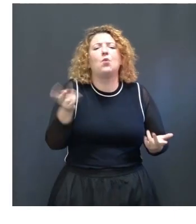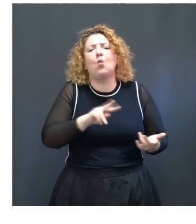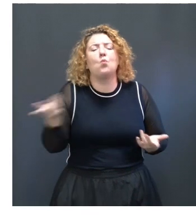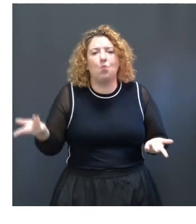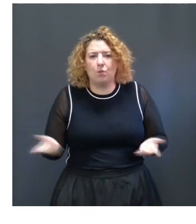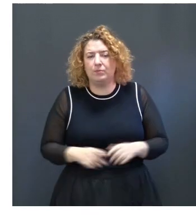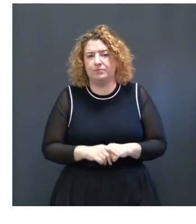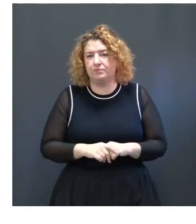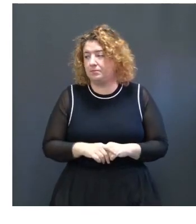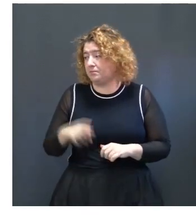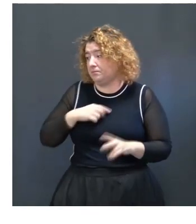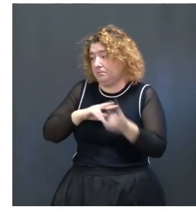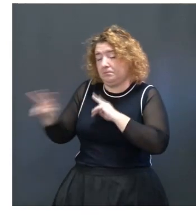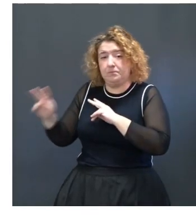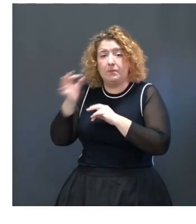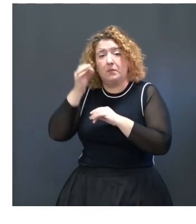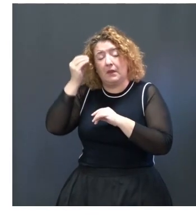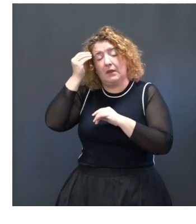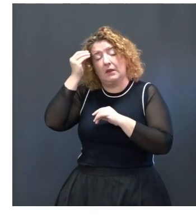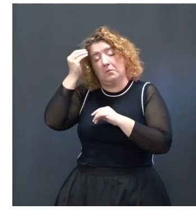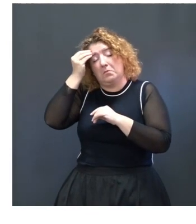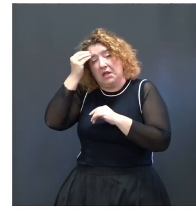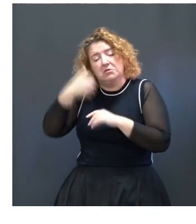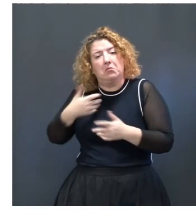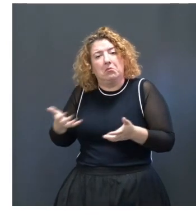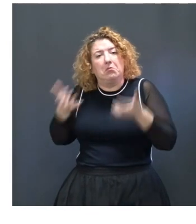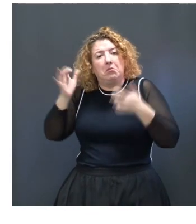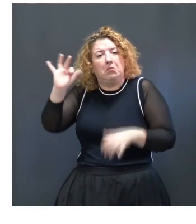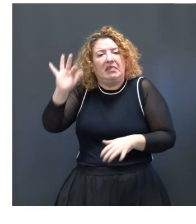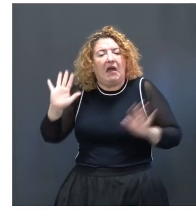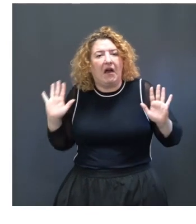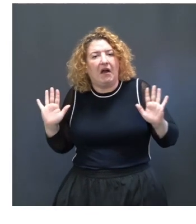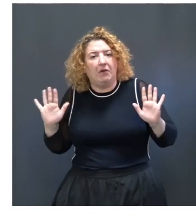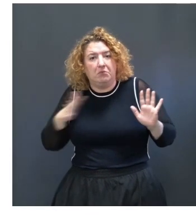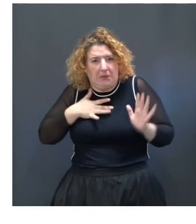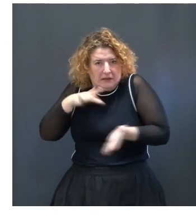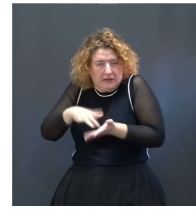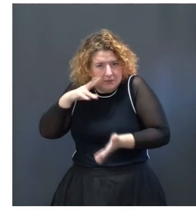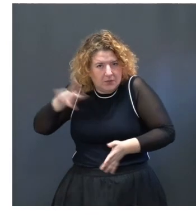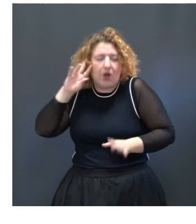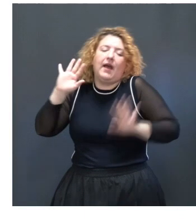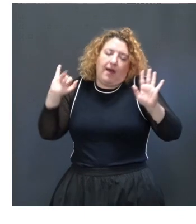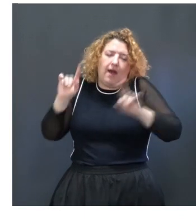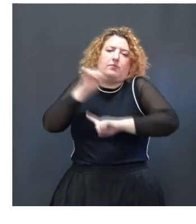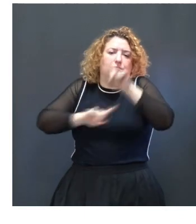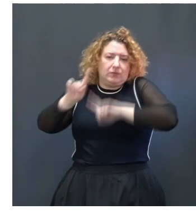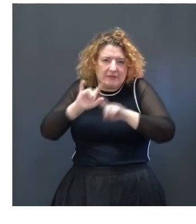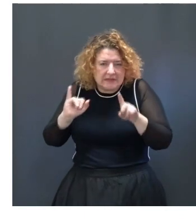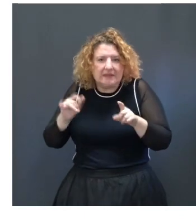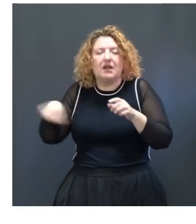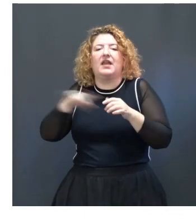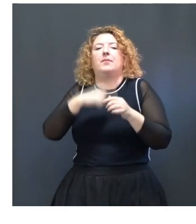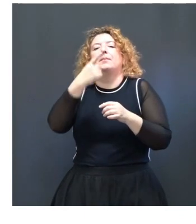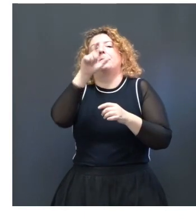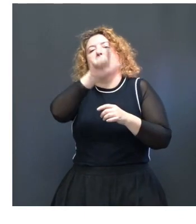Yo creo que ventaja. Yo creo que ventaja. Por lo menos de lo que yo he vivido es una ventaja. Tiene su hándicap, tiene sus brechas